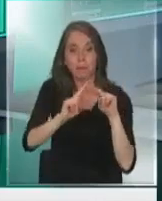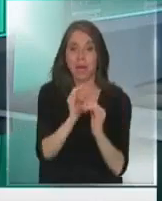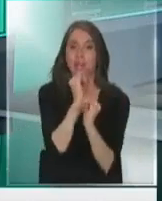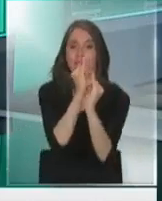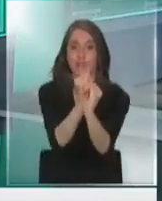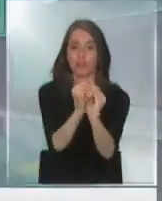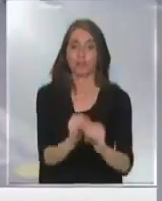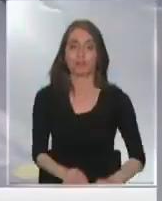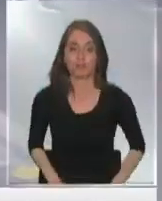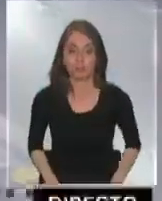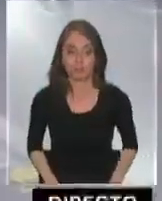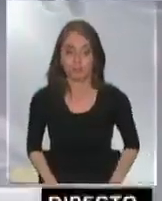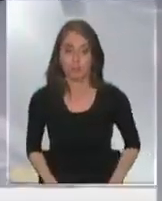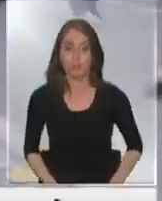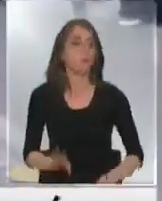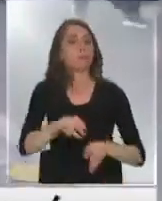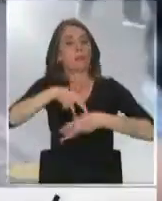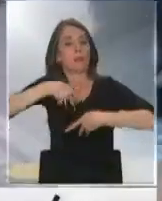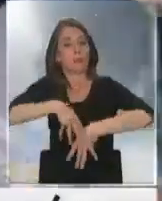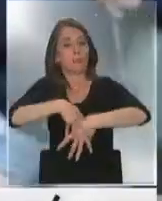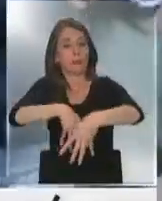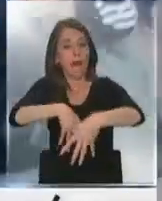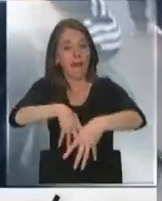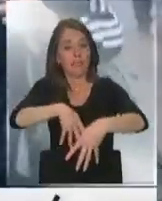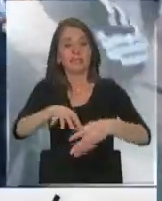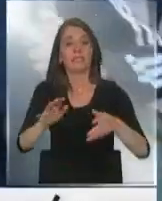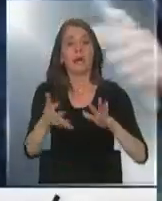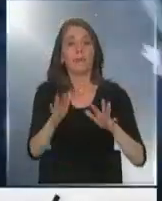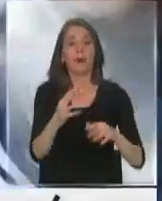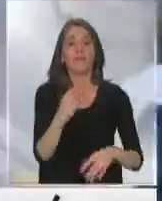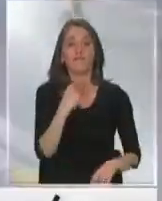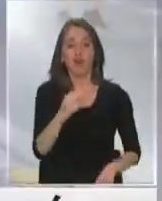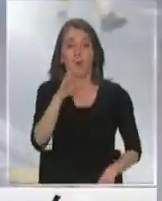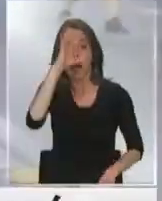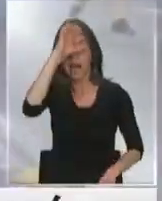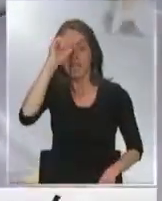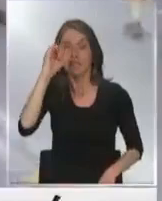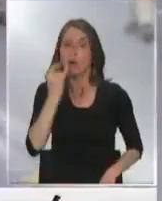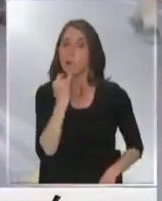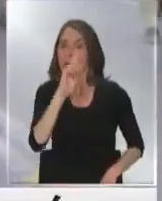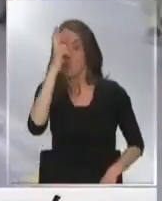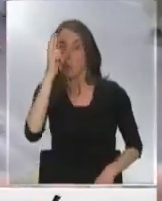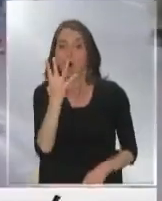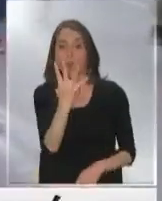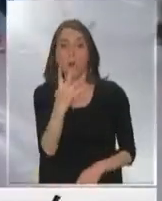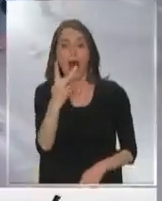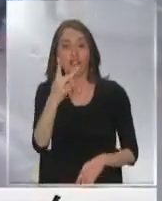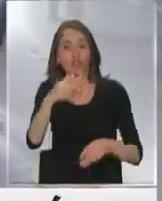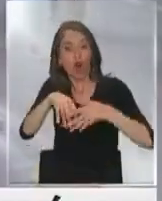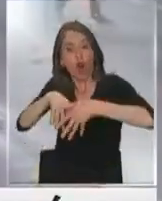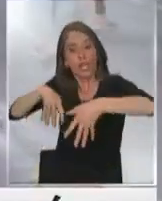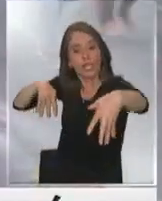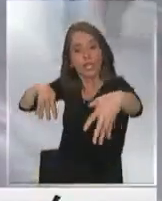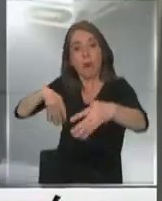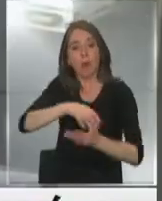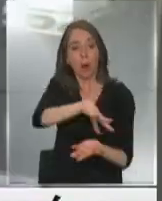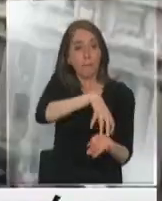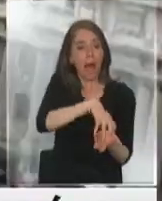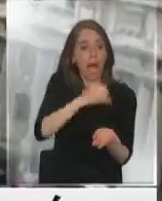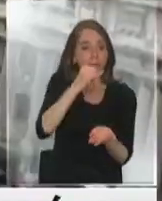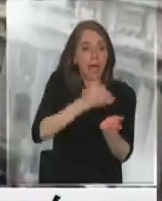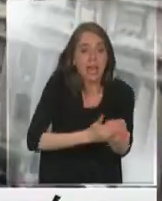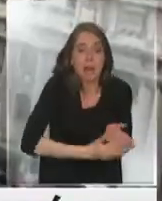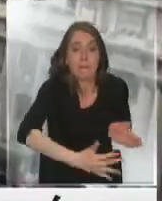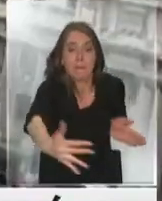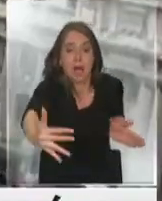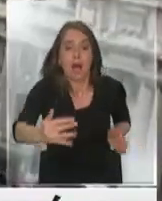Este informe. La marcha ocupaba alrededor de 4 kilómetros que rodeaban Plaza Italia.